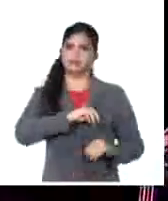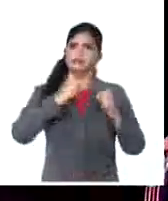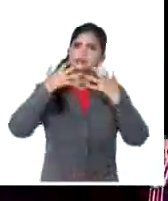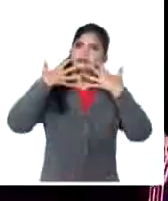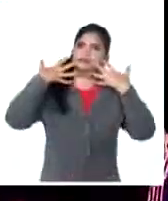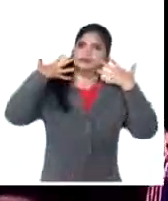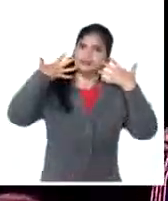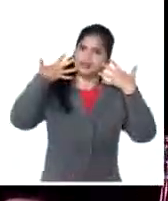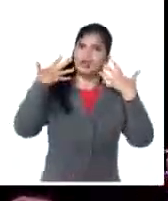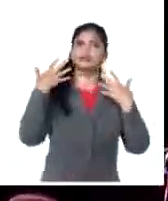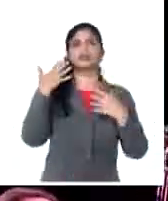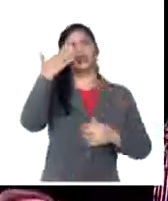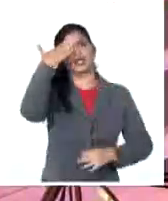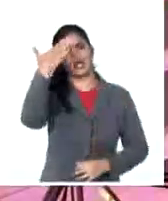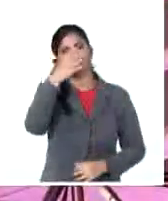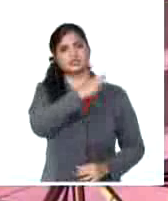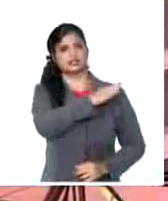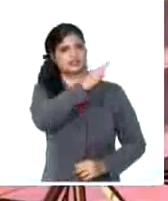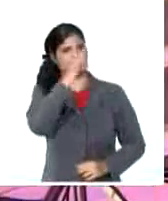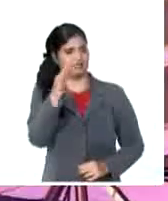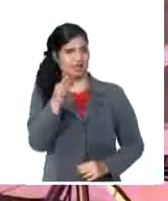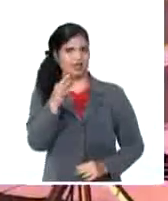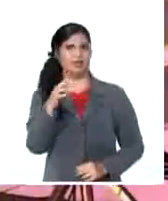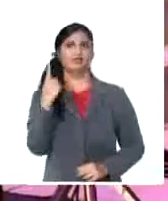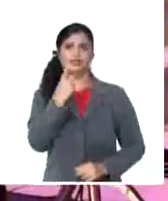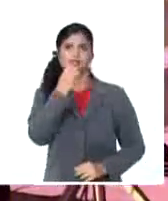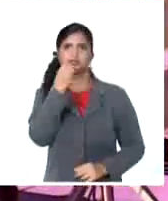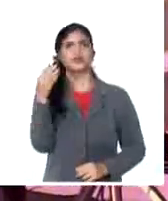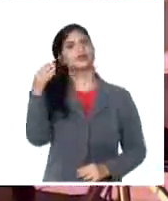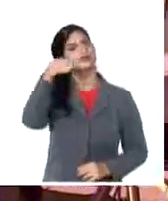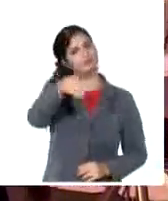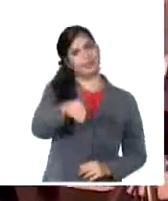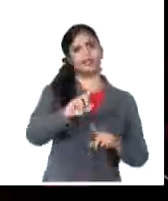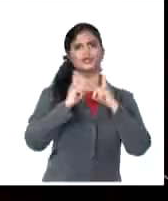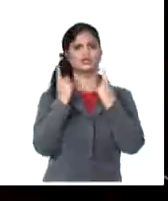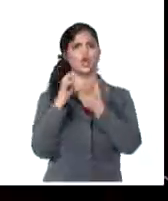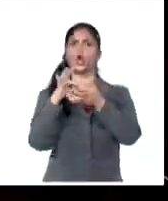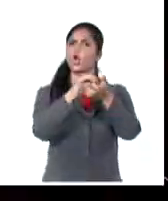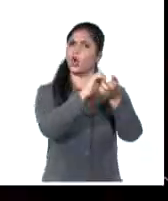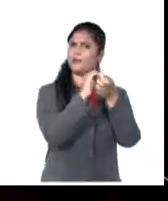festival por la oportunidad de poder estar entre colegas,